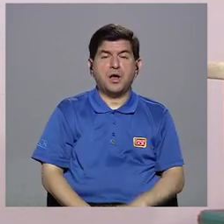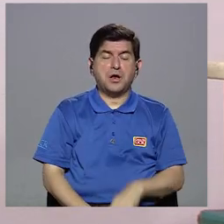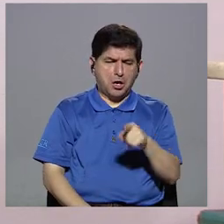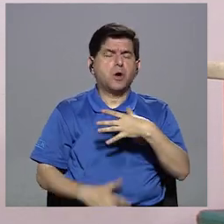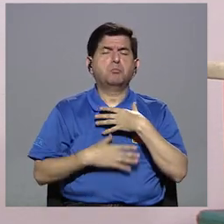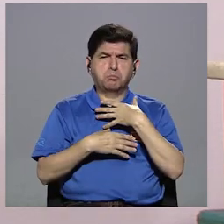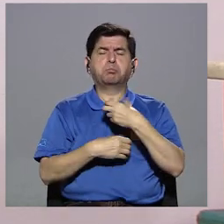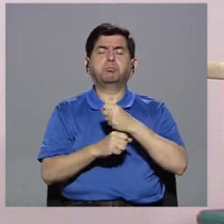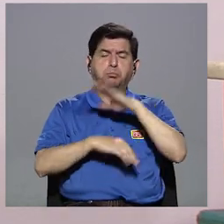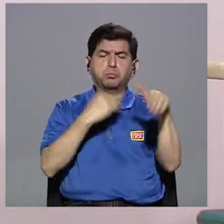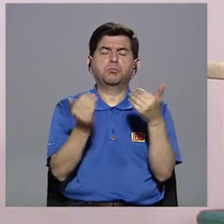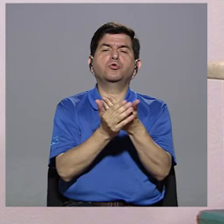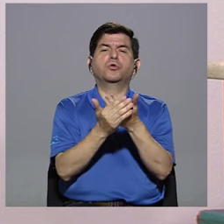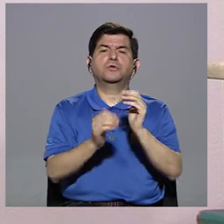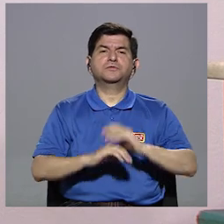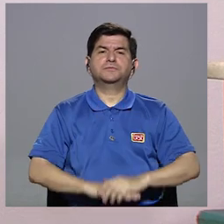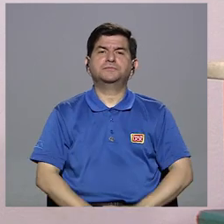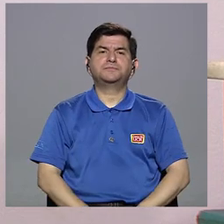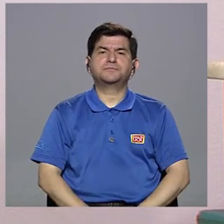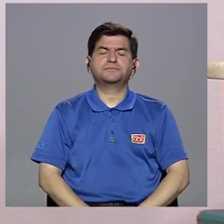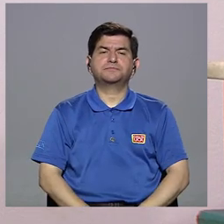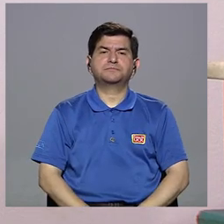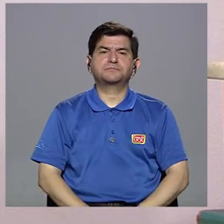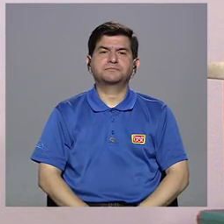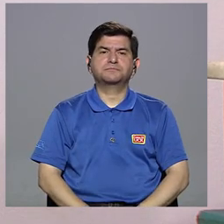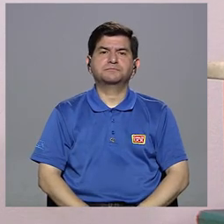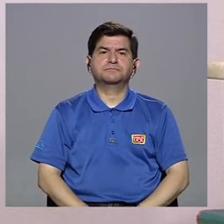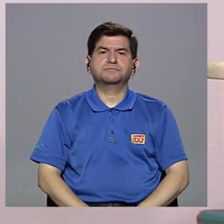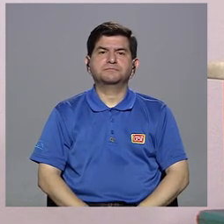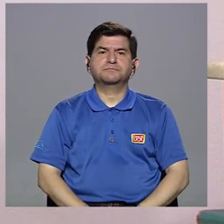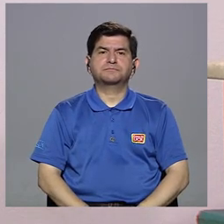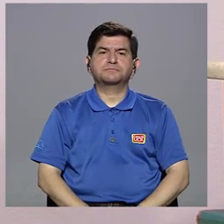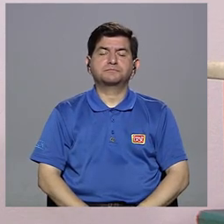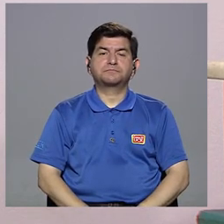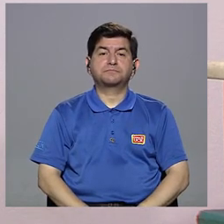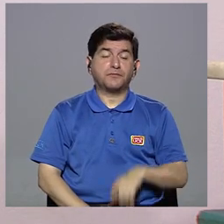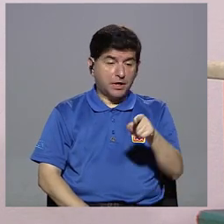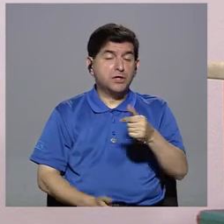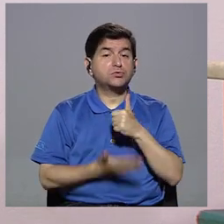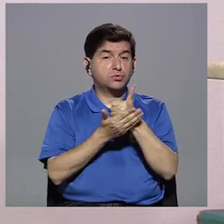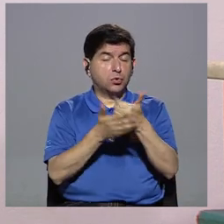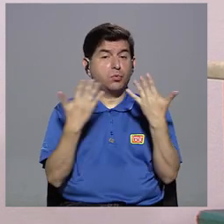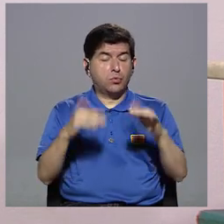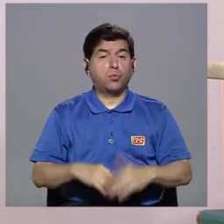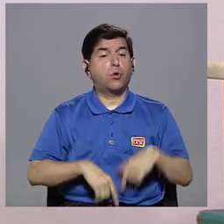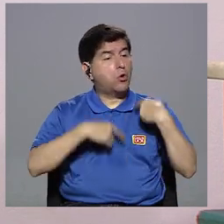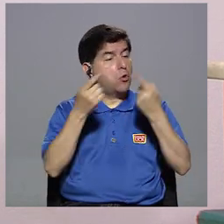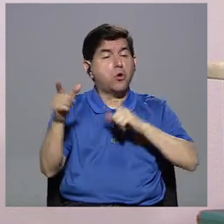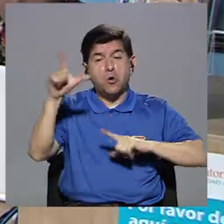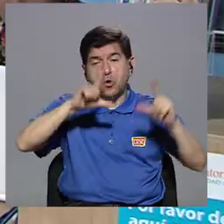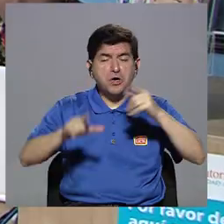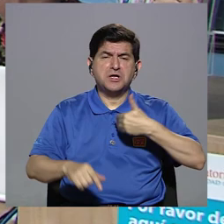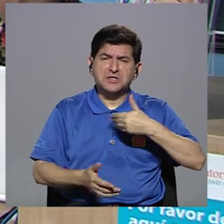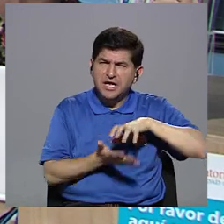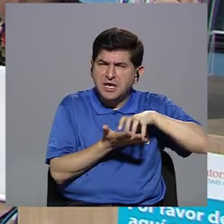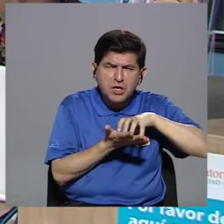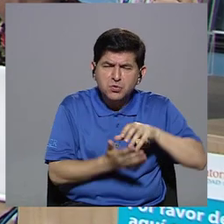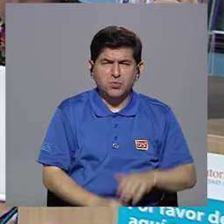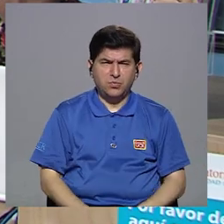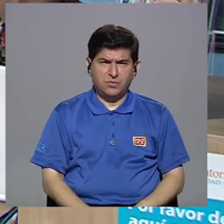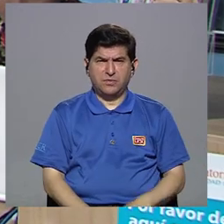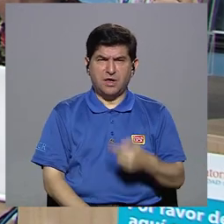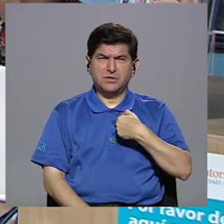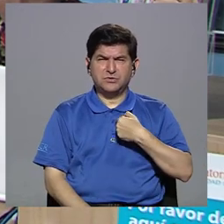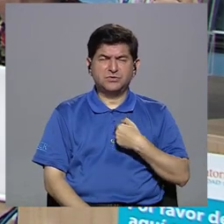son muy confiables todos entonces eso sirve mucho o ir a un laboratorio si uno tiene dudas